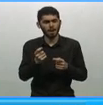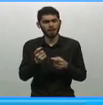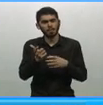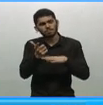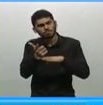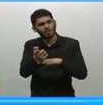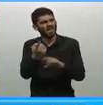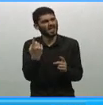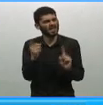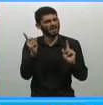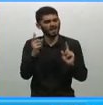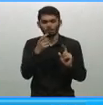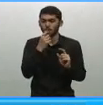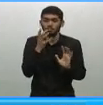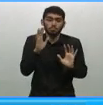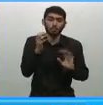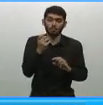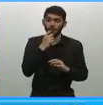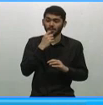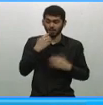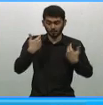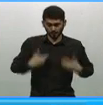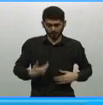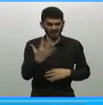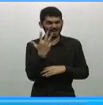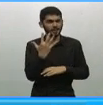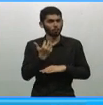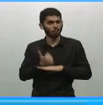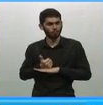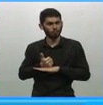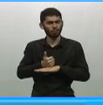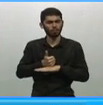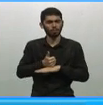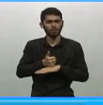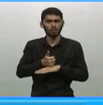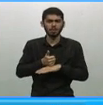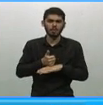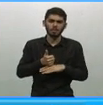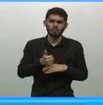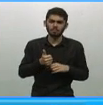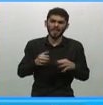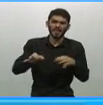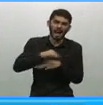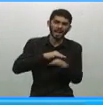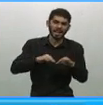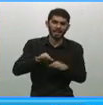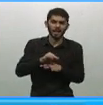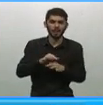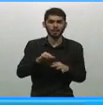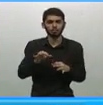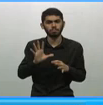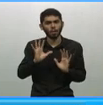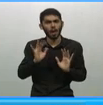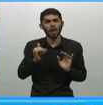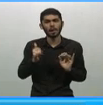Por ahí al jugar de cinco eh la disposición de de táctica por ahí es un poquito más de los relevos